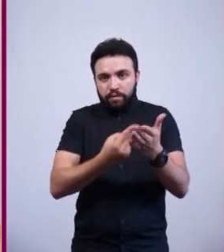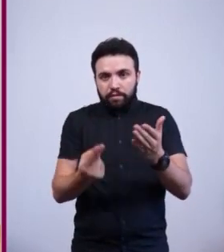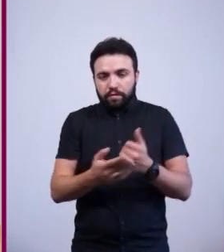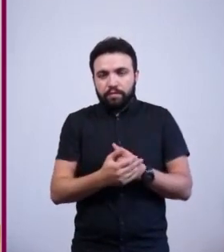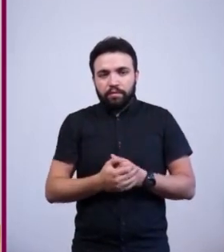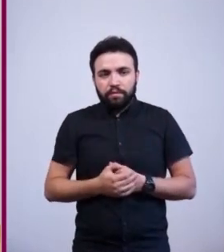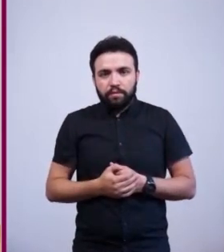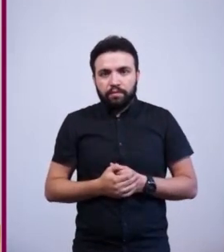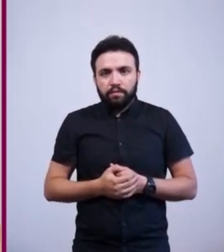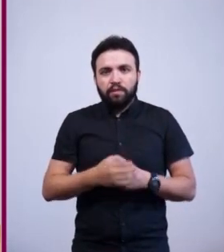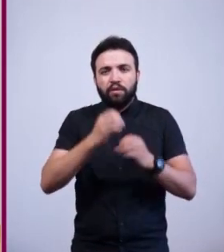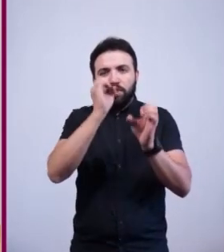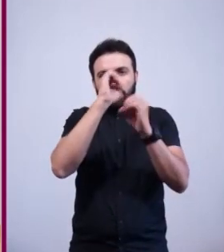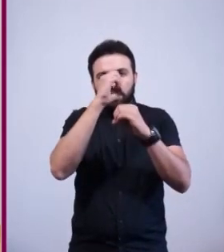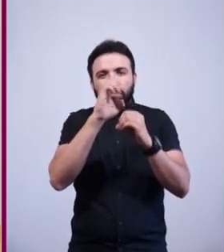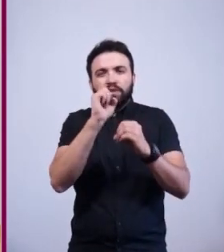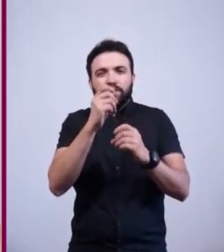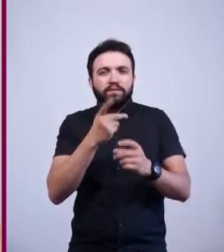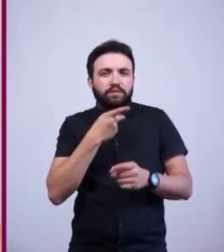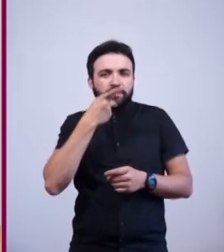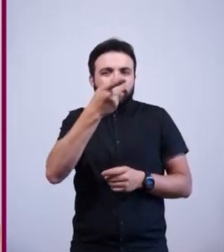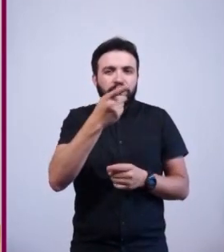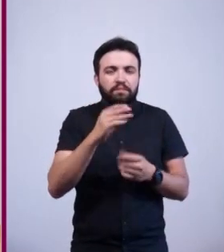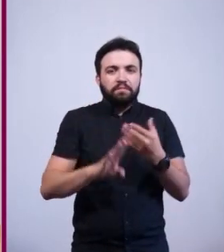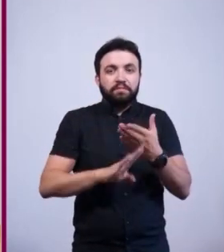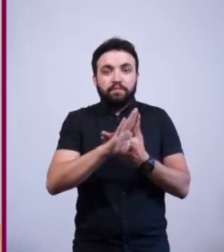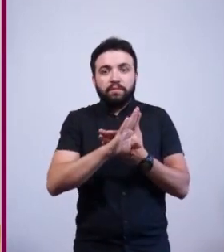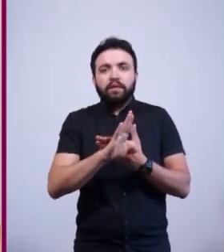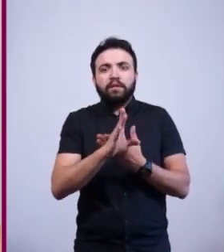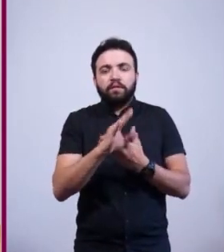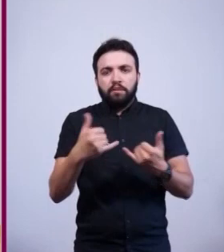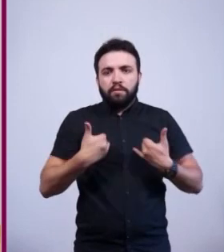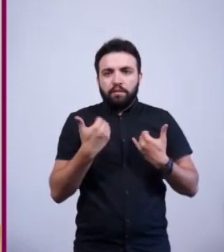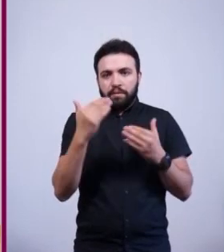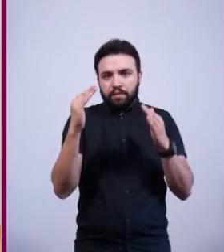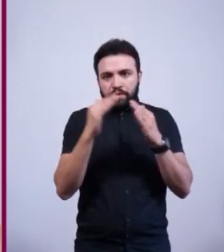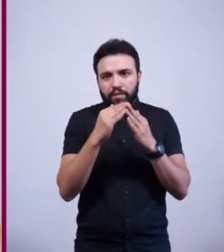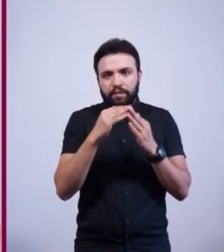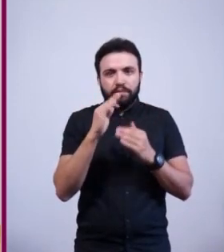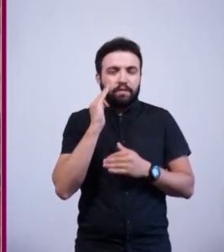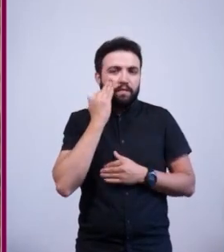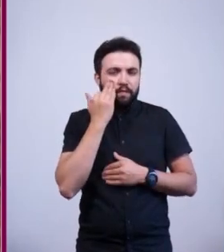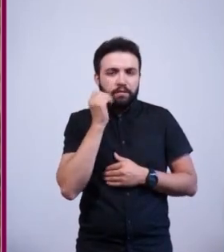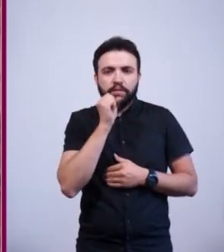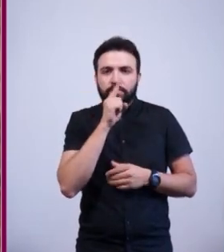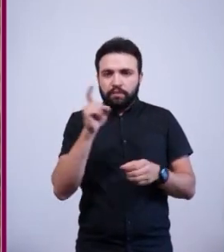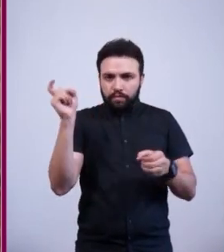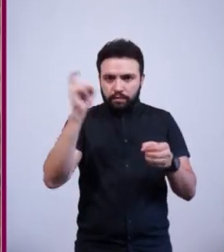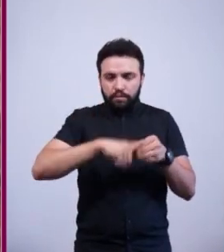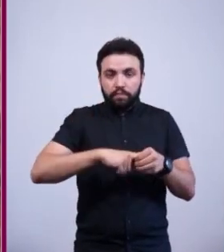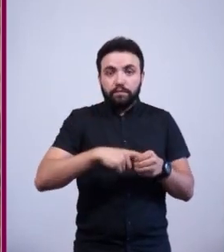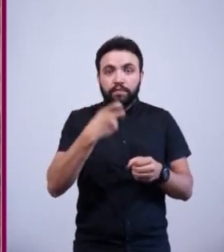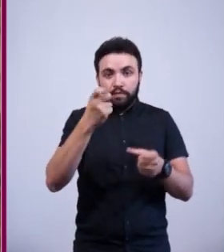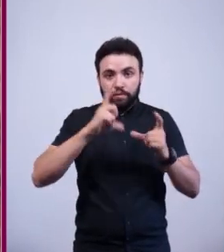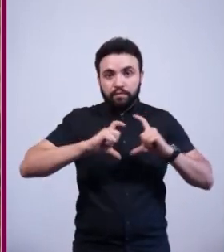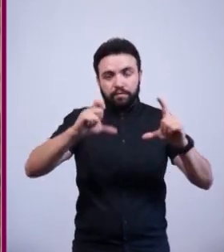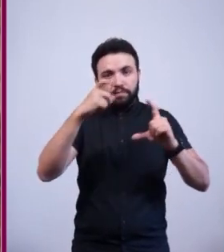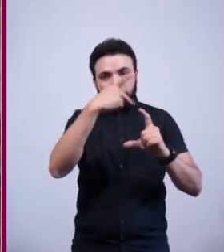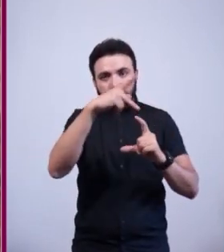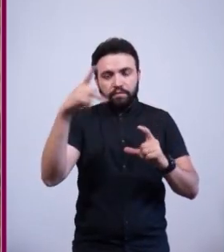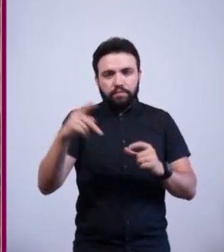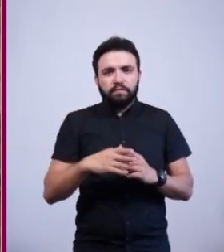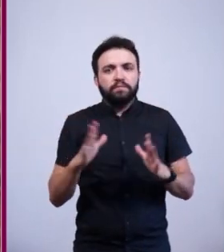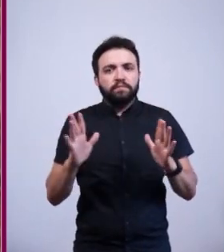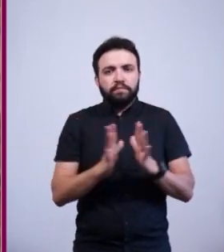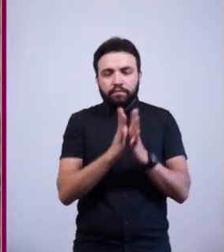llama Del Ojo a los Relatos Invisibles. Únanse a la comunidad de Jóvenes en Casa en Facebook. Y no olviden que este programa es de